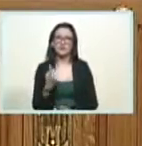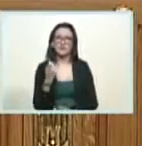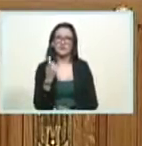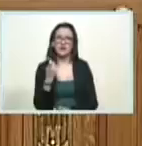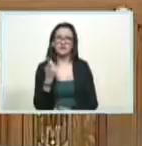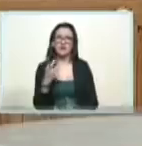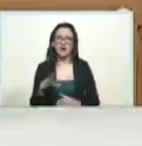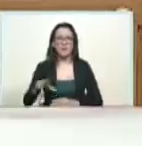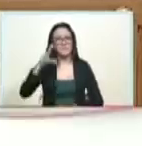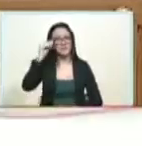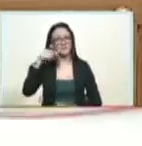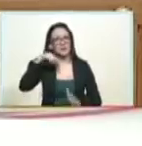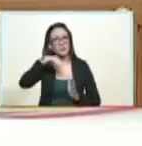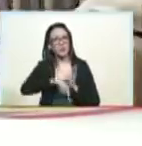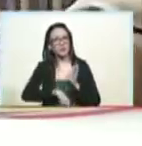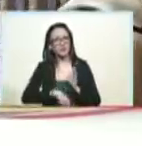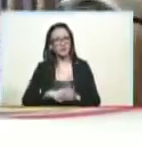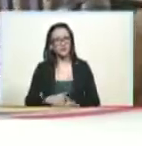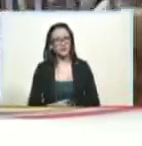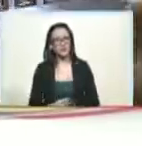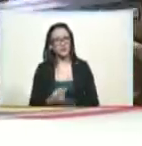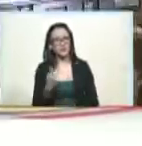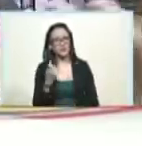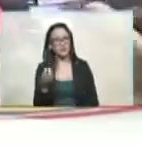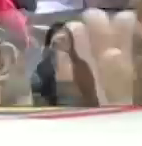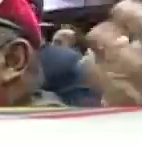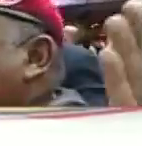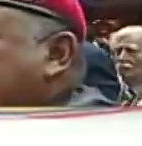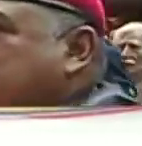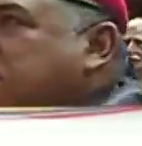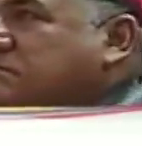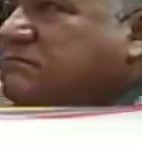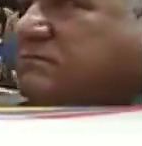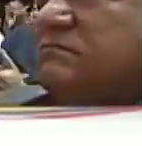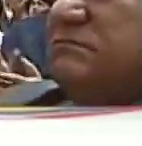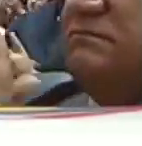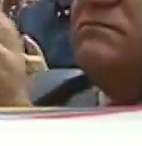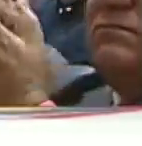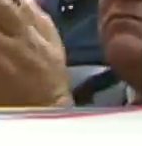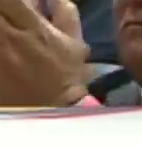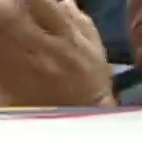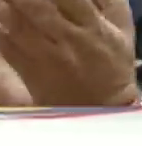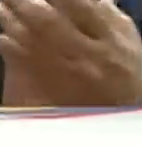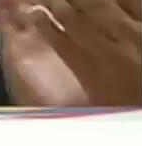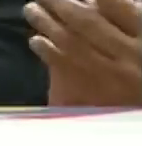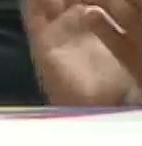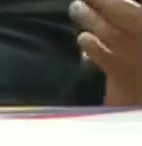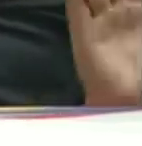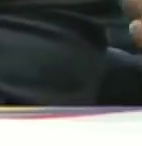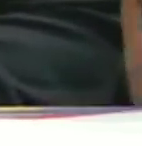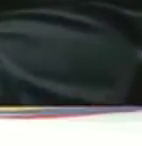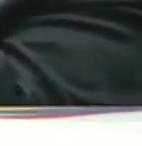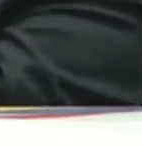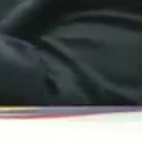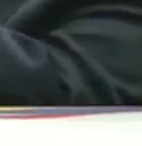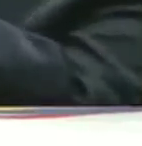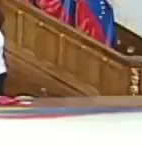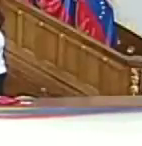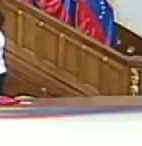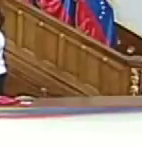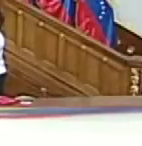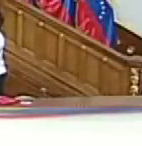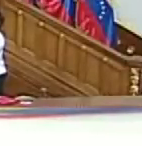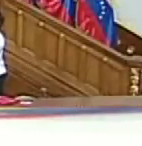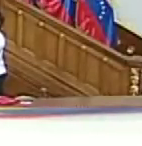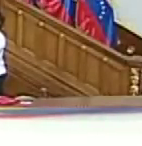falta un reaprendizaje profundo. Hace falta hacer las cosas de nuevo, mejor. Hay